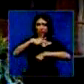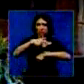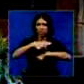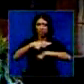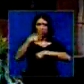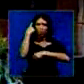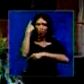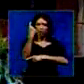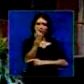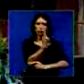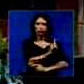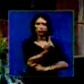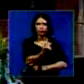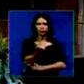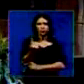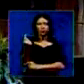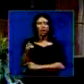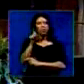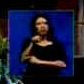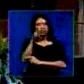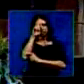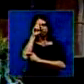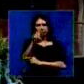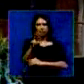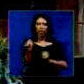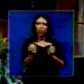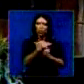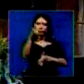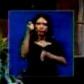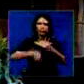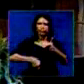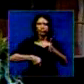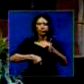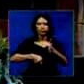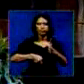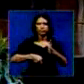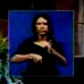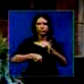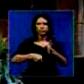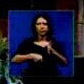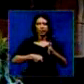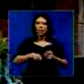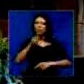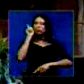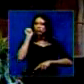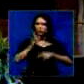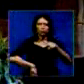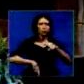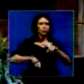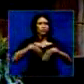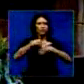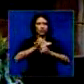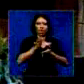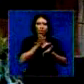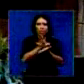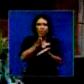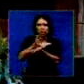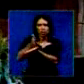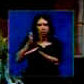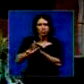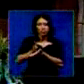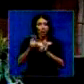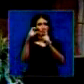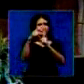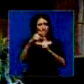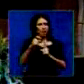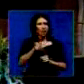asignado para cada intervención debe ser respetado con rigurosidad. No se permiten interrupciones, el lenguaje